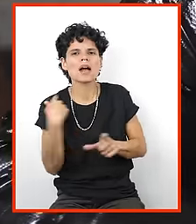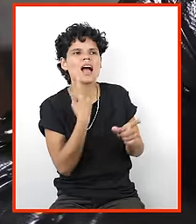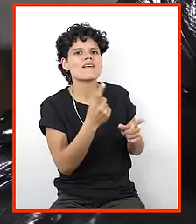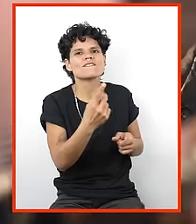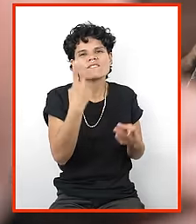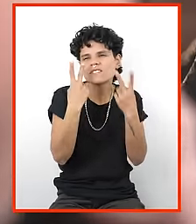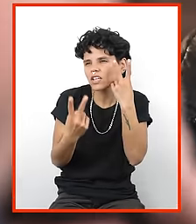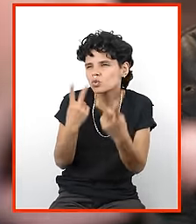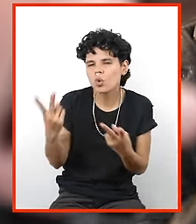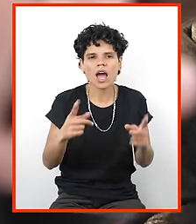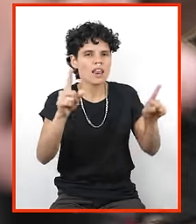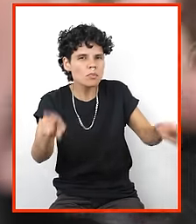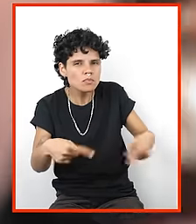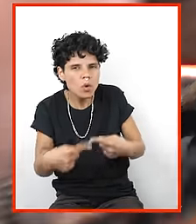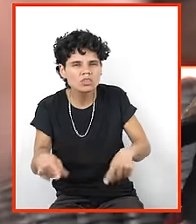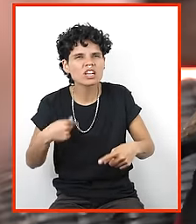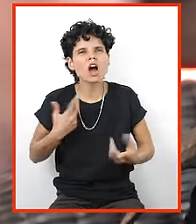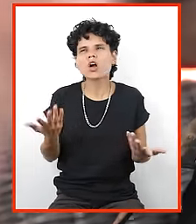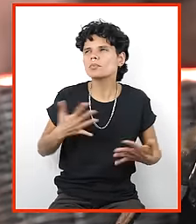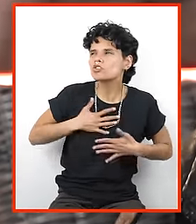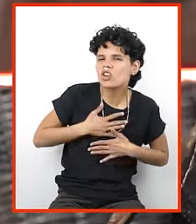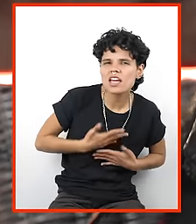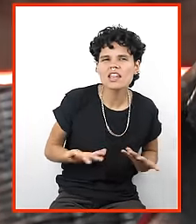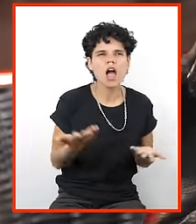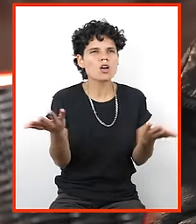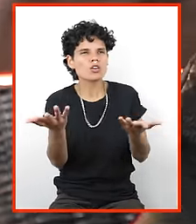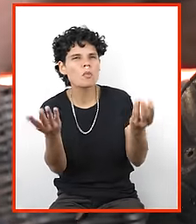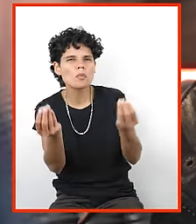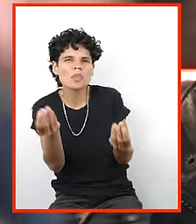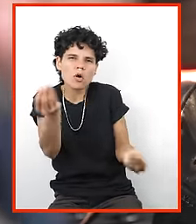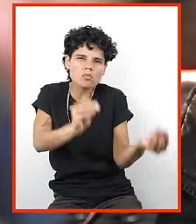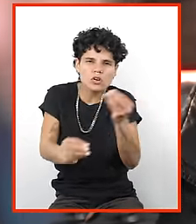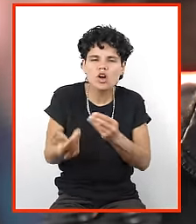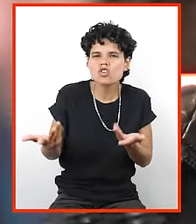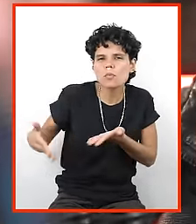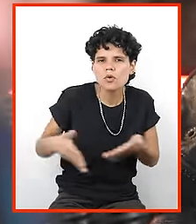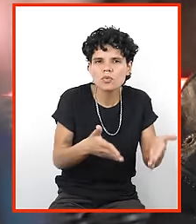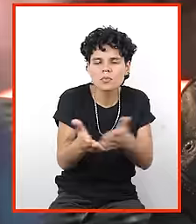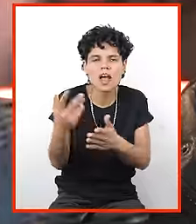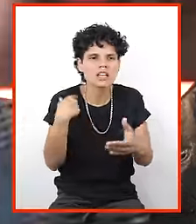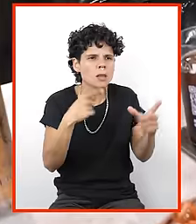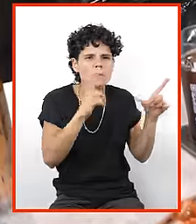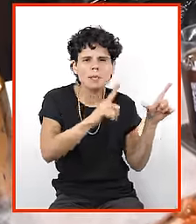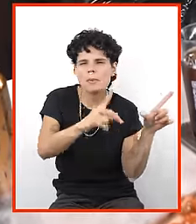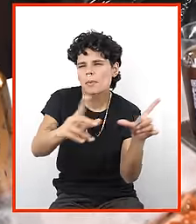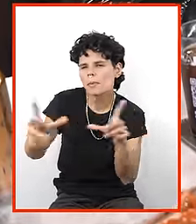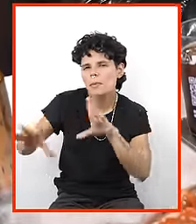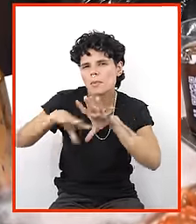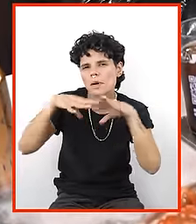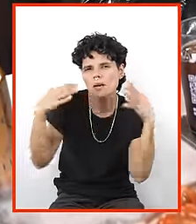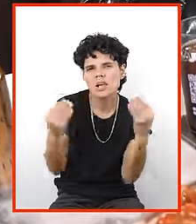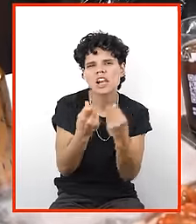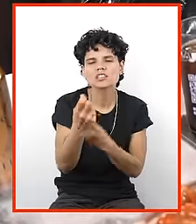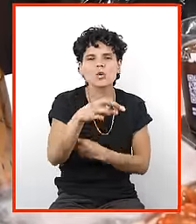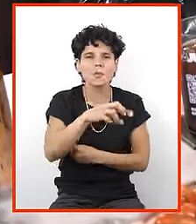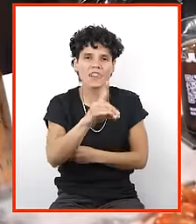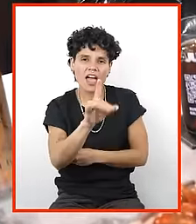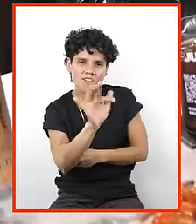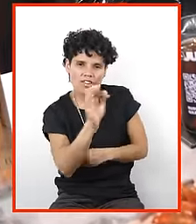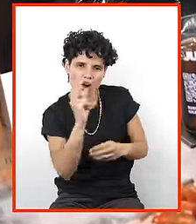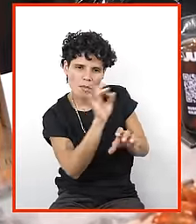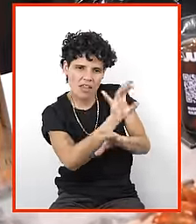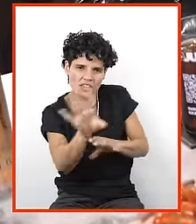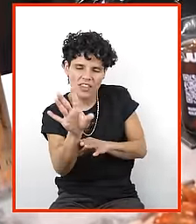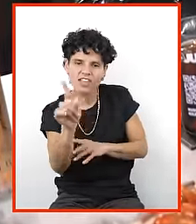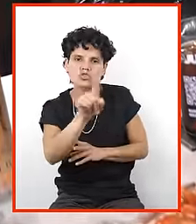referencias visuales, con la música que más o menos quería, con cómo abordarlas, como que les di un PDF real. Esto es Supernova. Yo